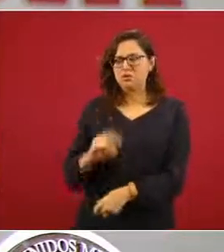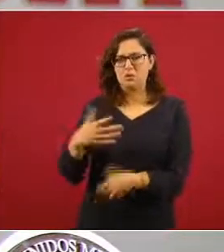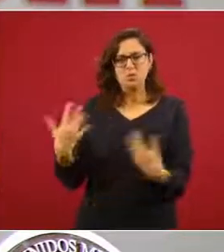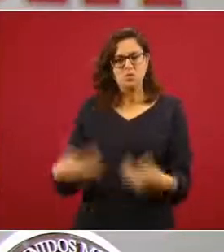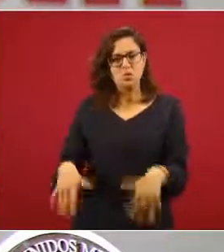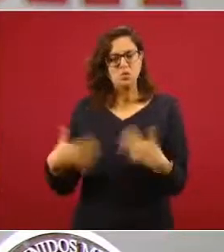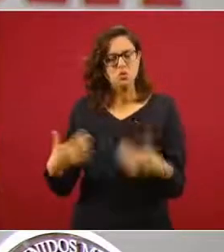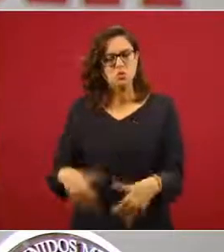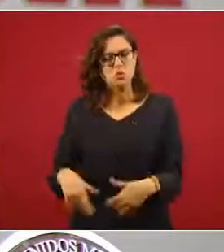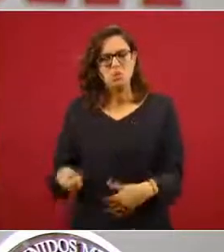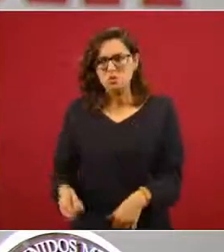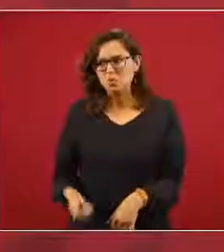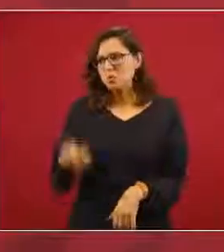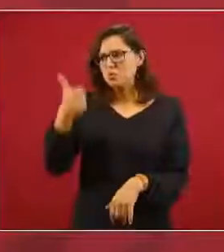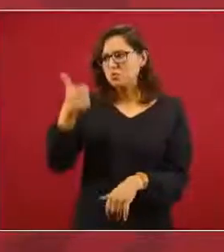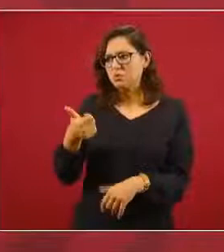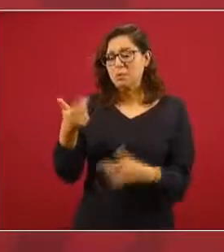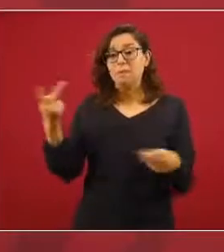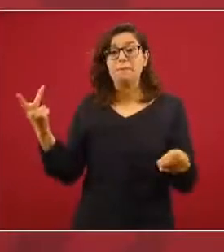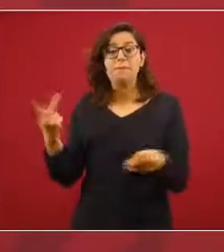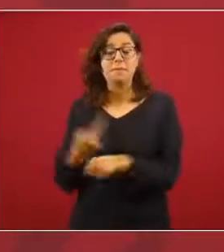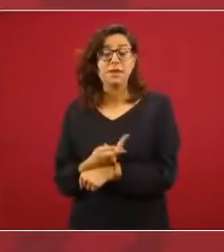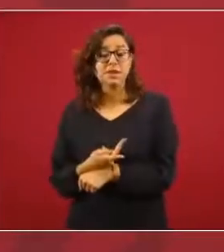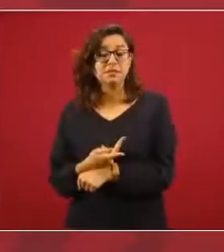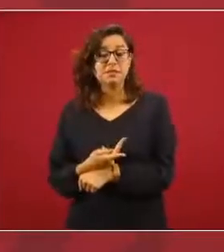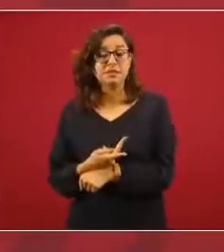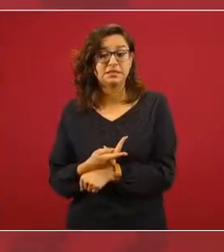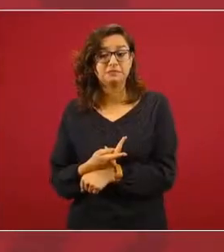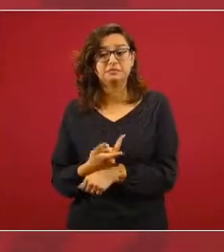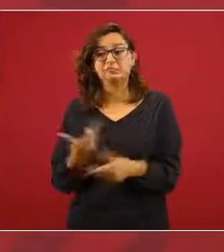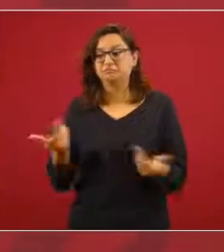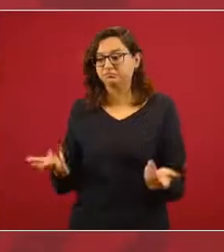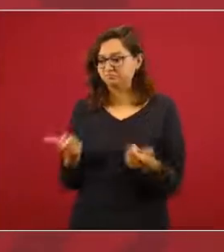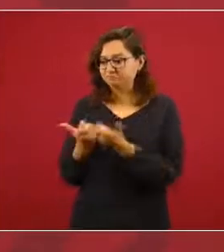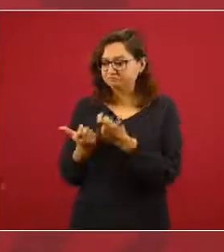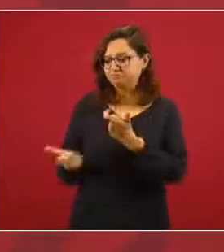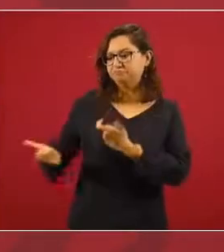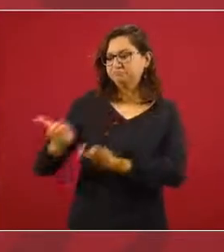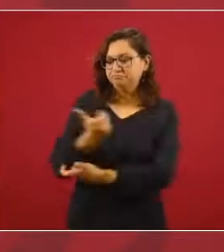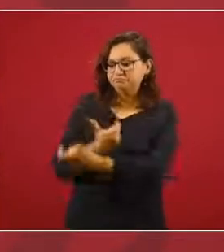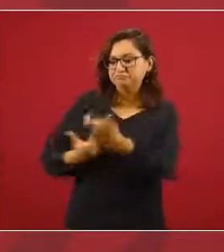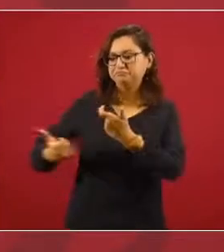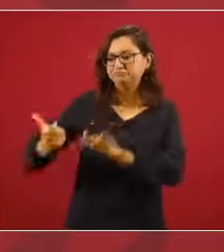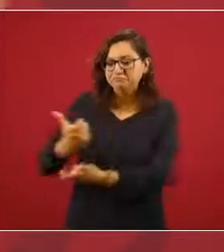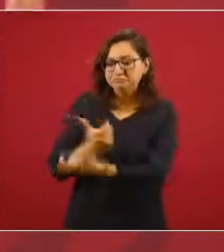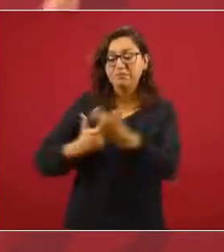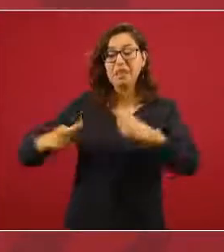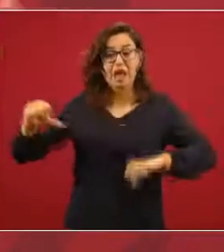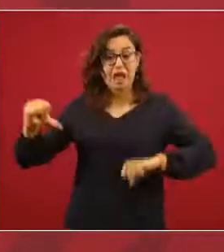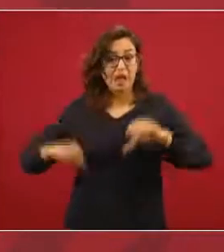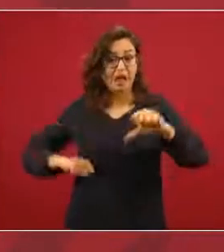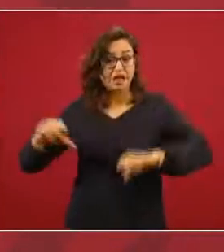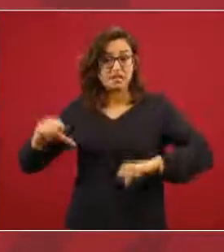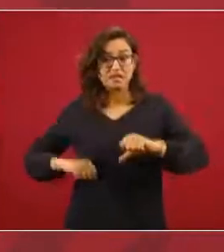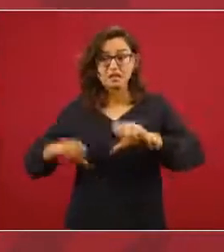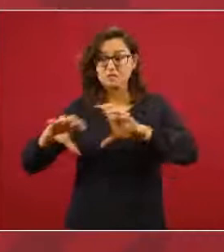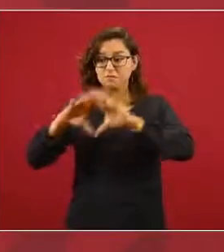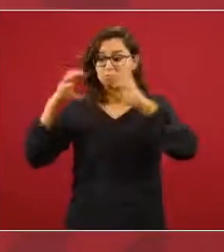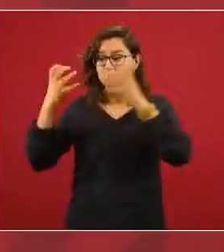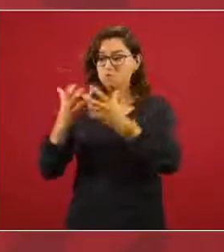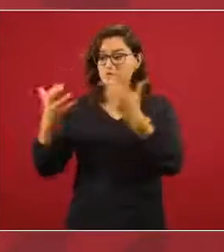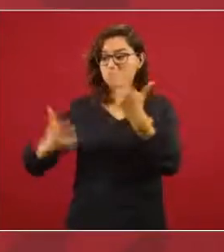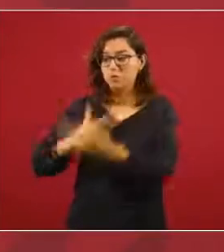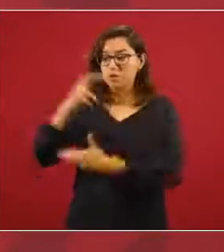las actividades públicas generadoras de riqueza, las economías global,